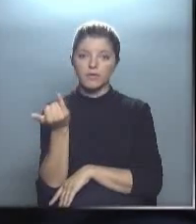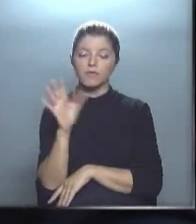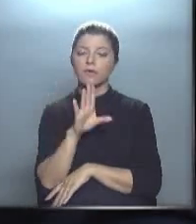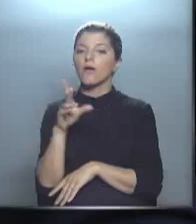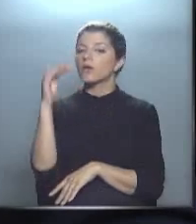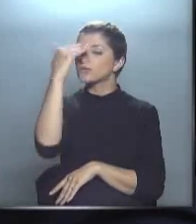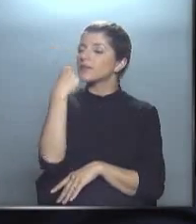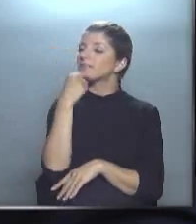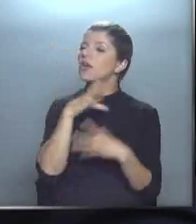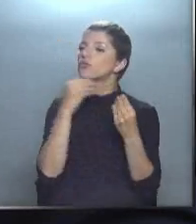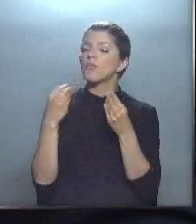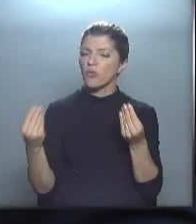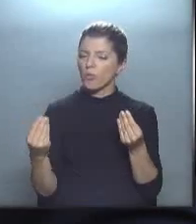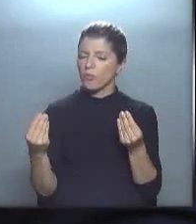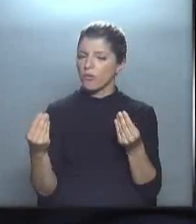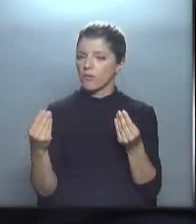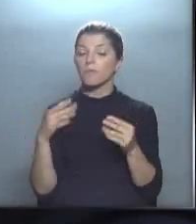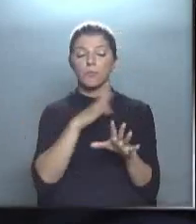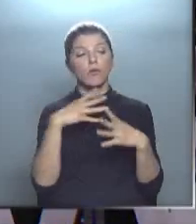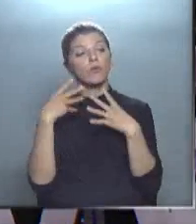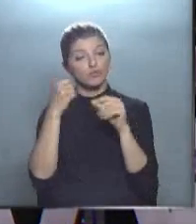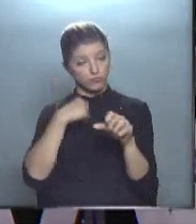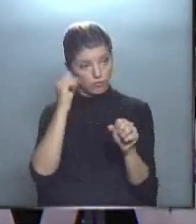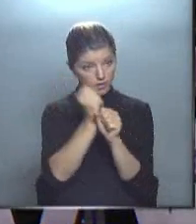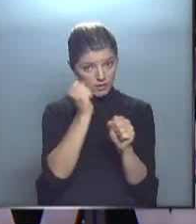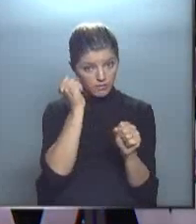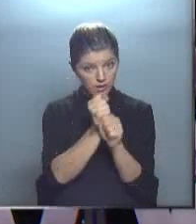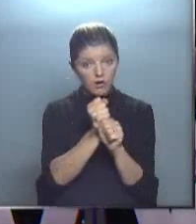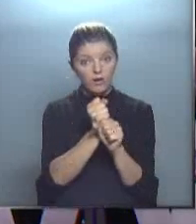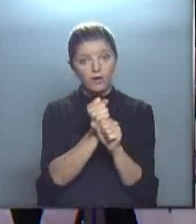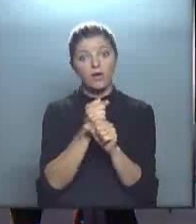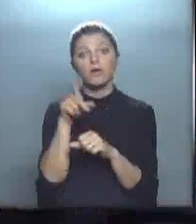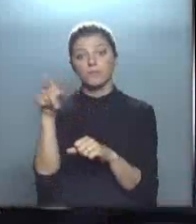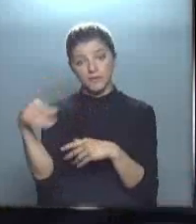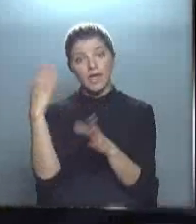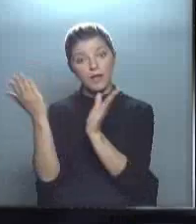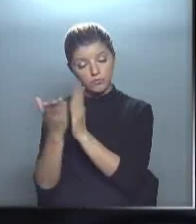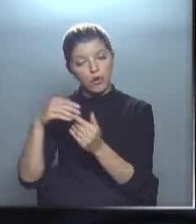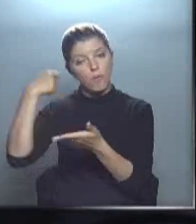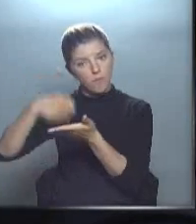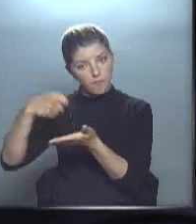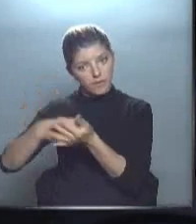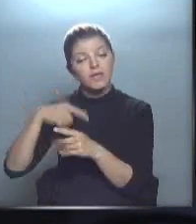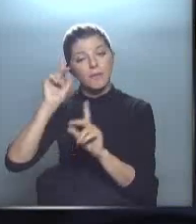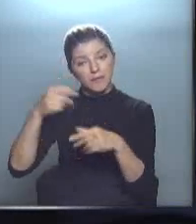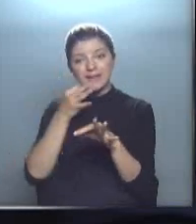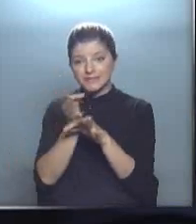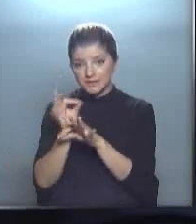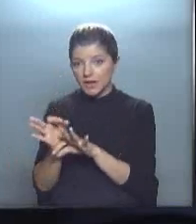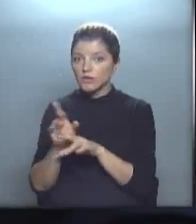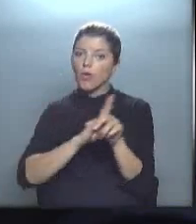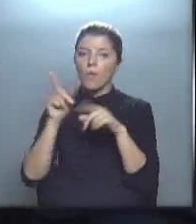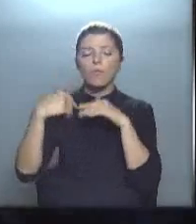ayudas? ¿Qué o sea, lo ayudo trabajando yo y bancándole los estudios. Y le enseño lo que está bien y lo que está mal. Muy